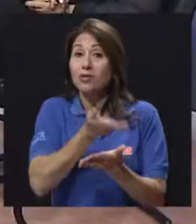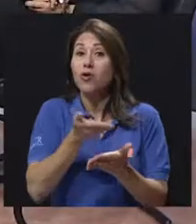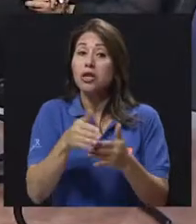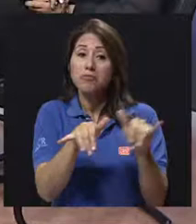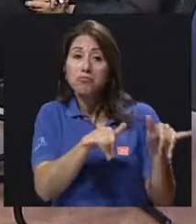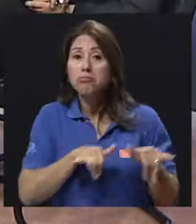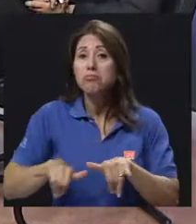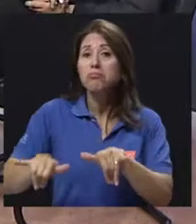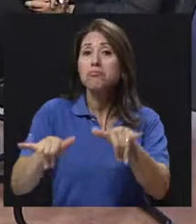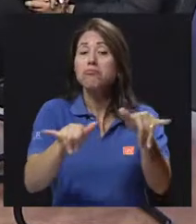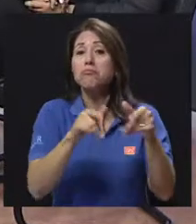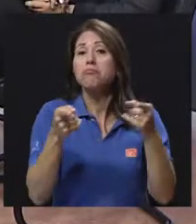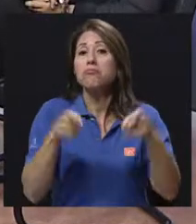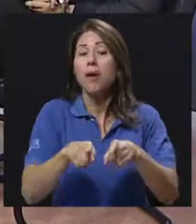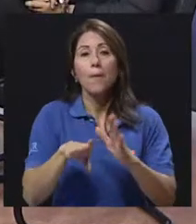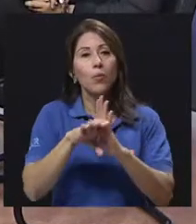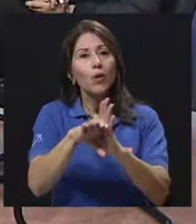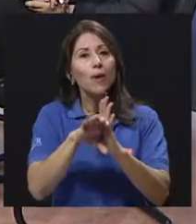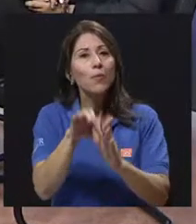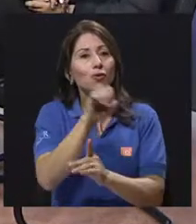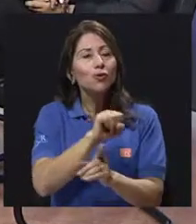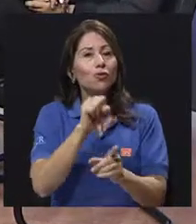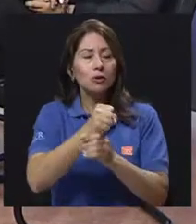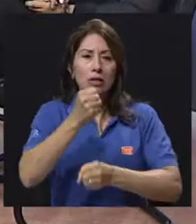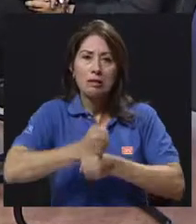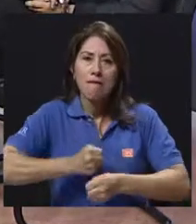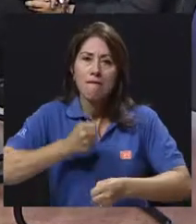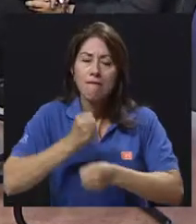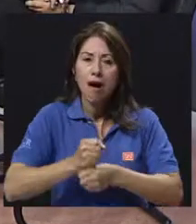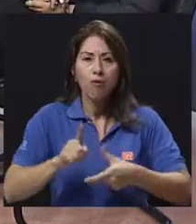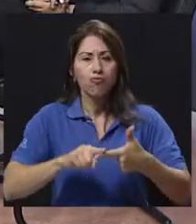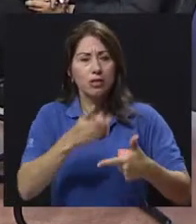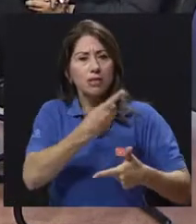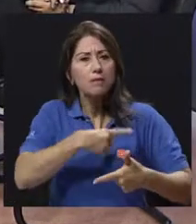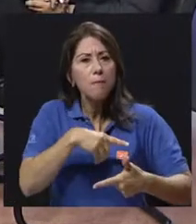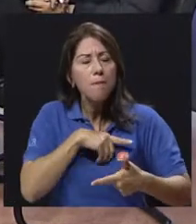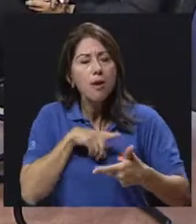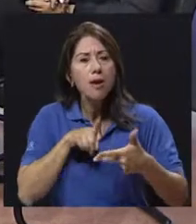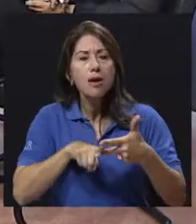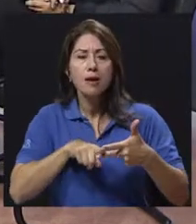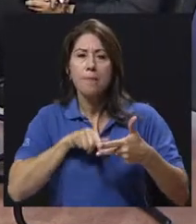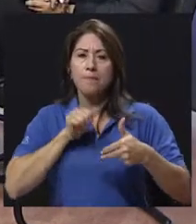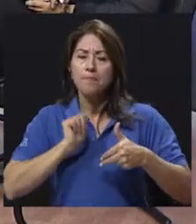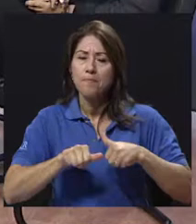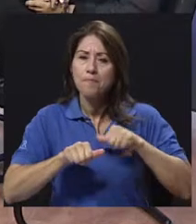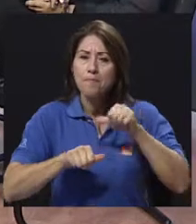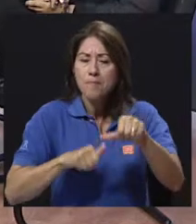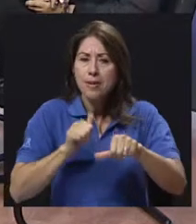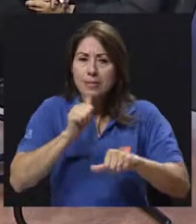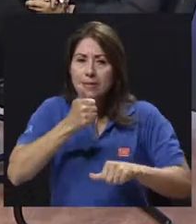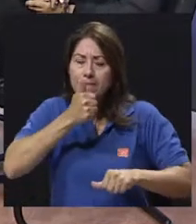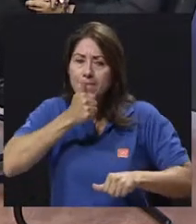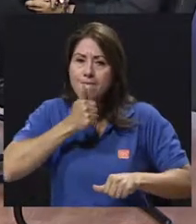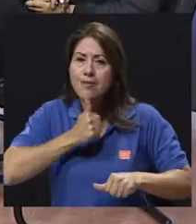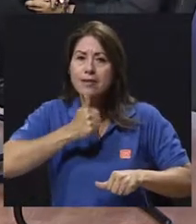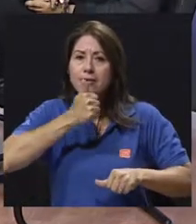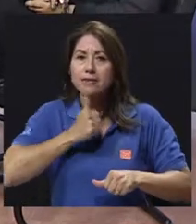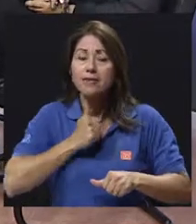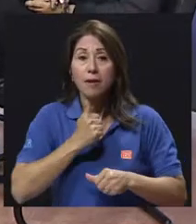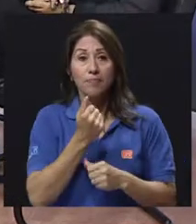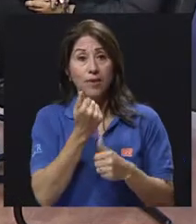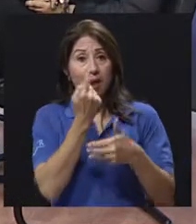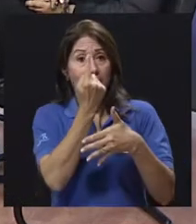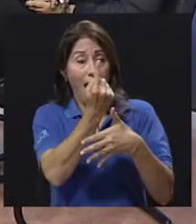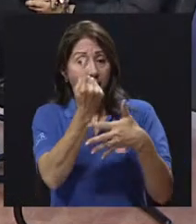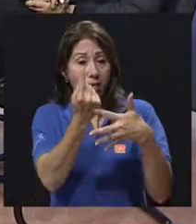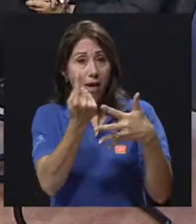retratarlos ahí en el documental, la cuestión como del trabajo, de la disciplina, la perseverancia, ¿verdad? Que cada uno, digamos, en sus vidas